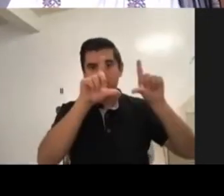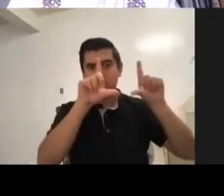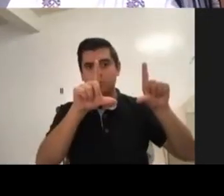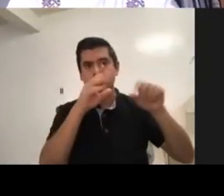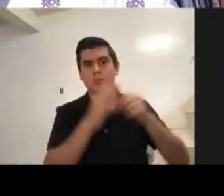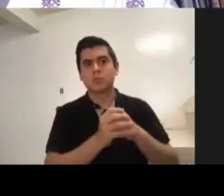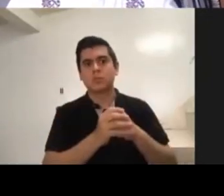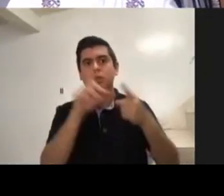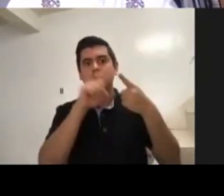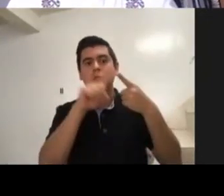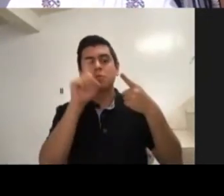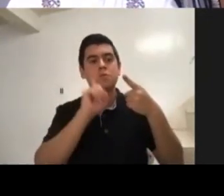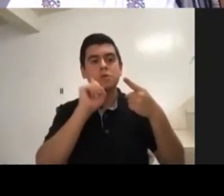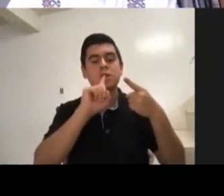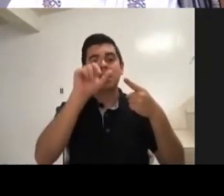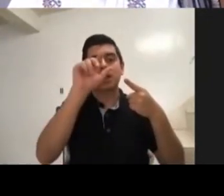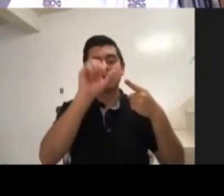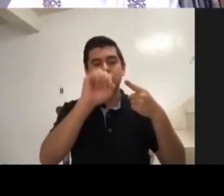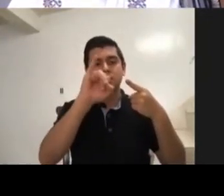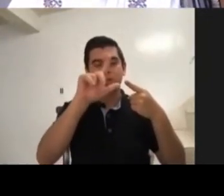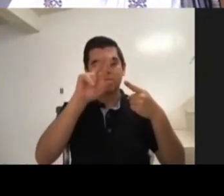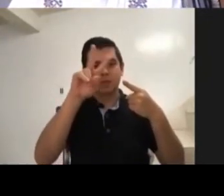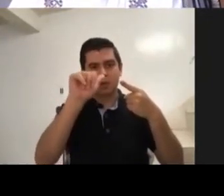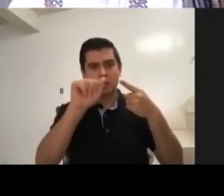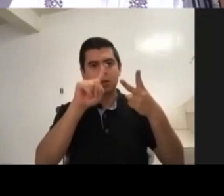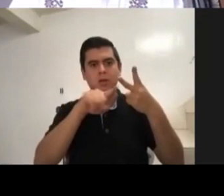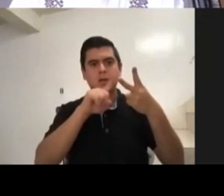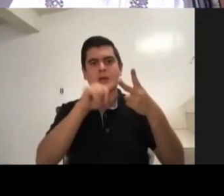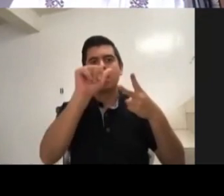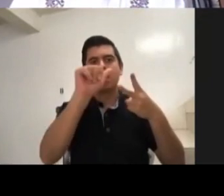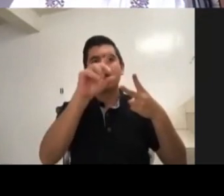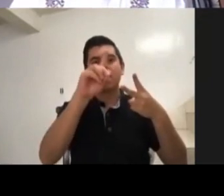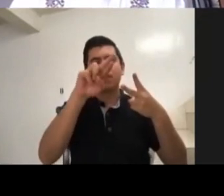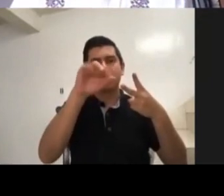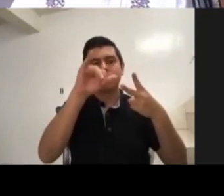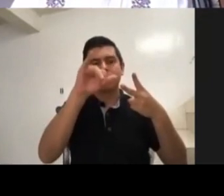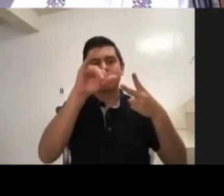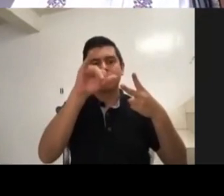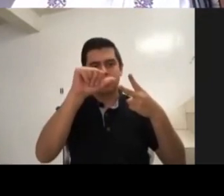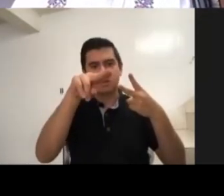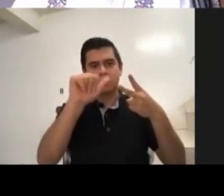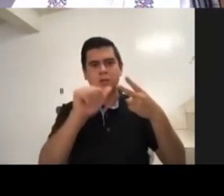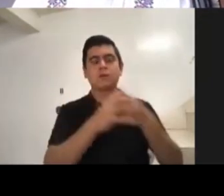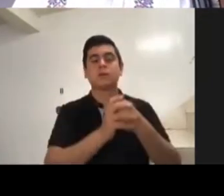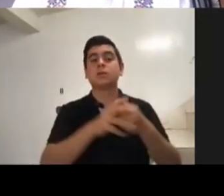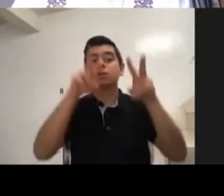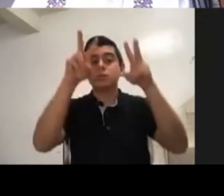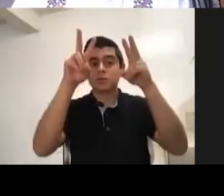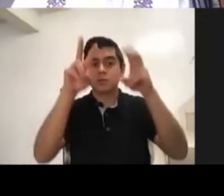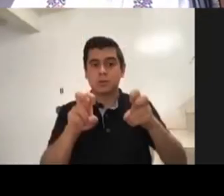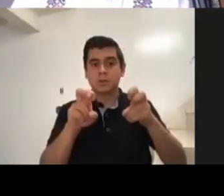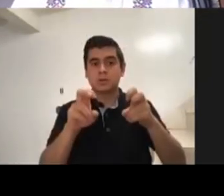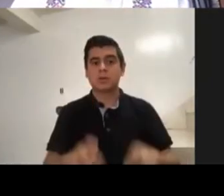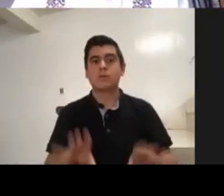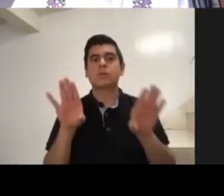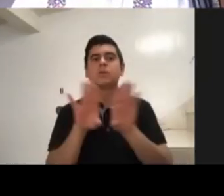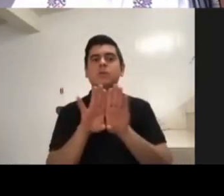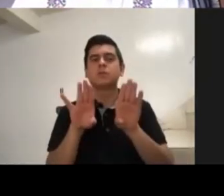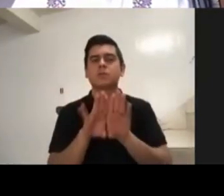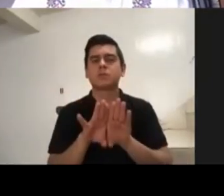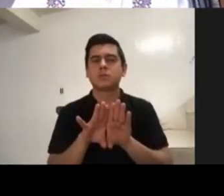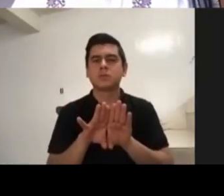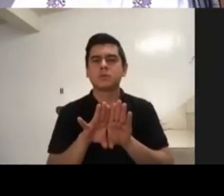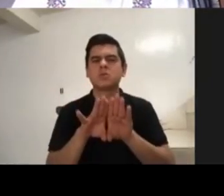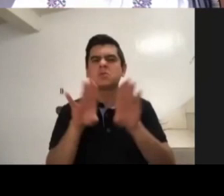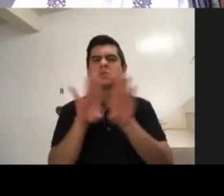Silvia como Adriana, está puesta un poco el tema de la